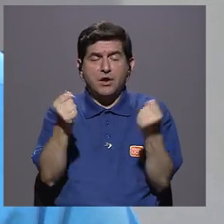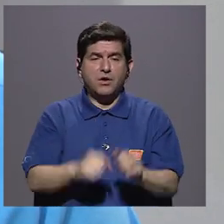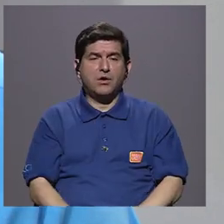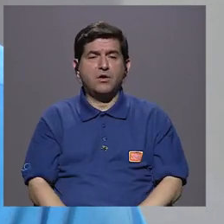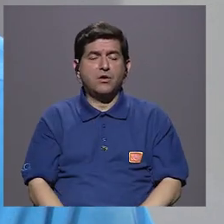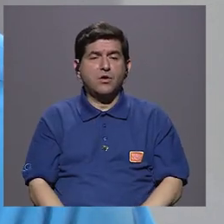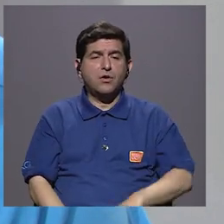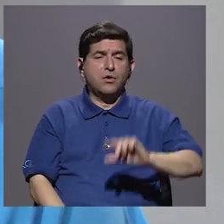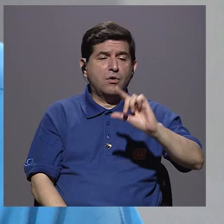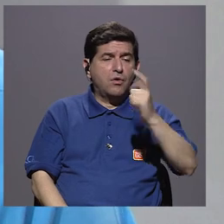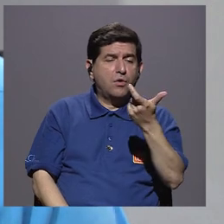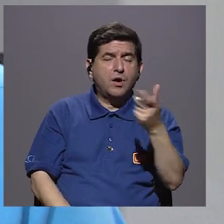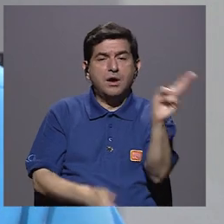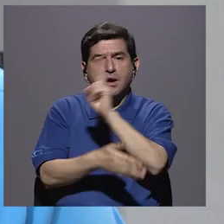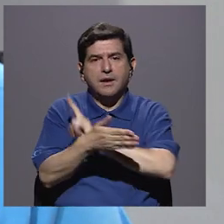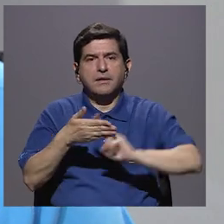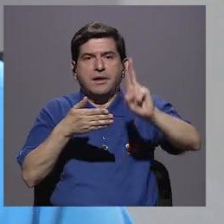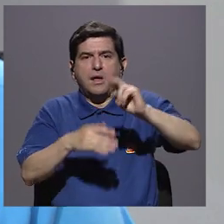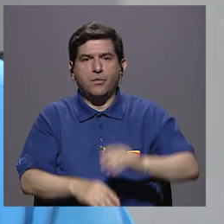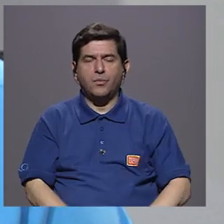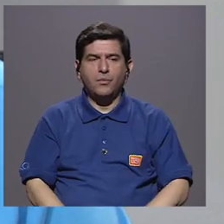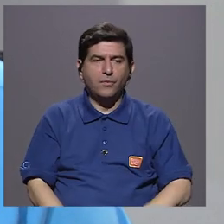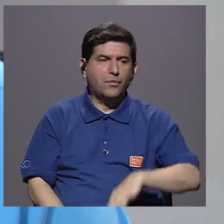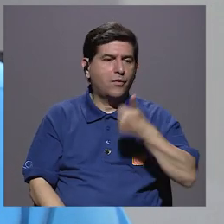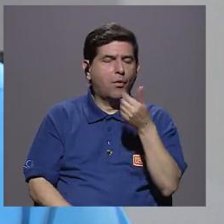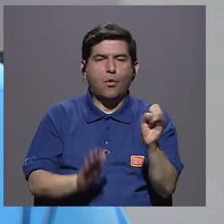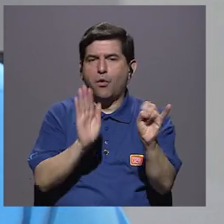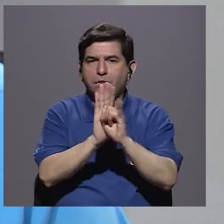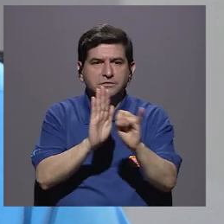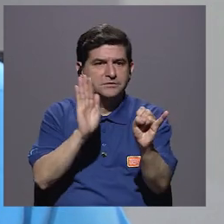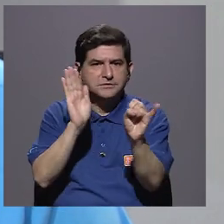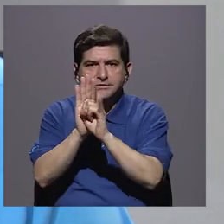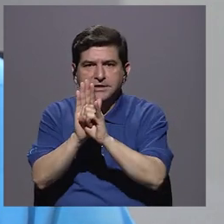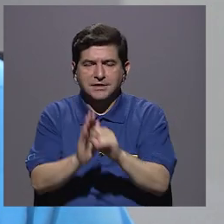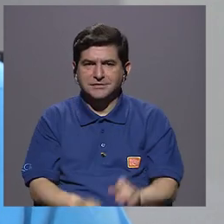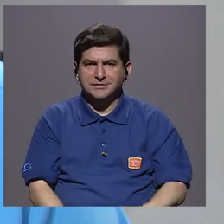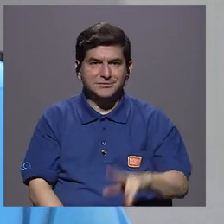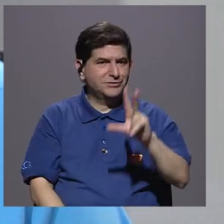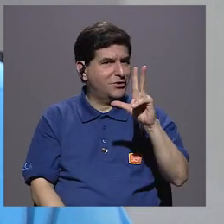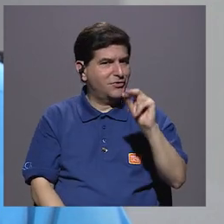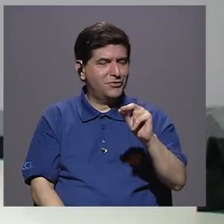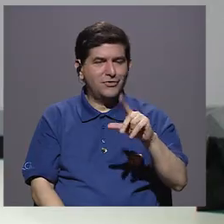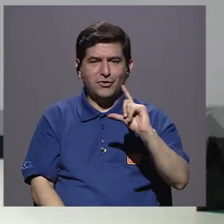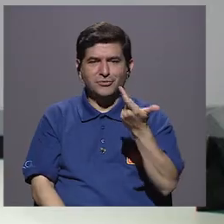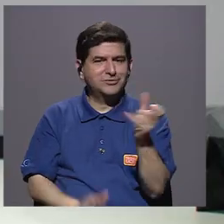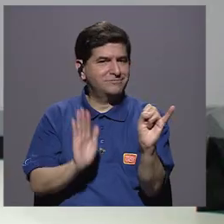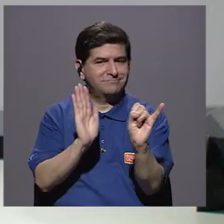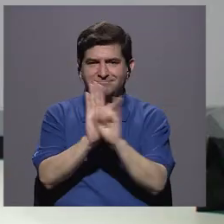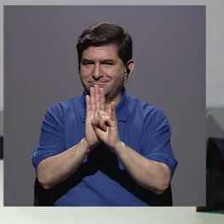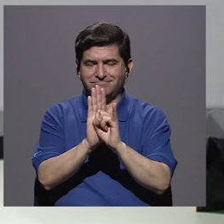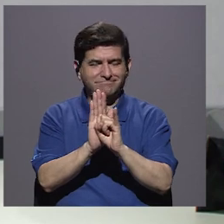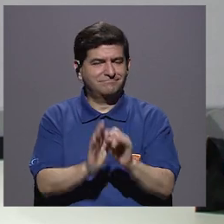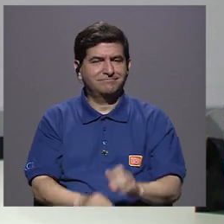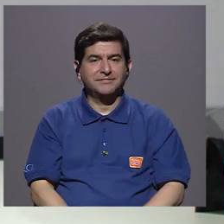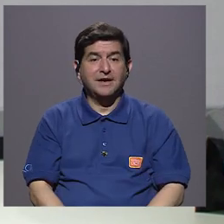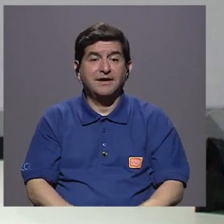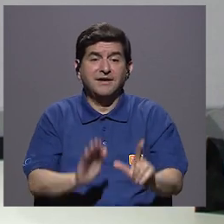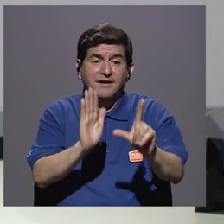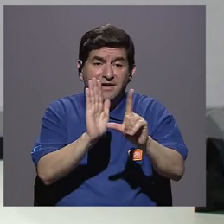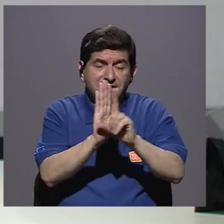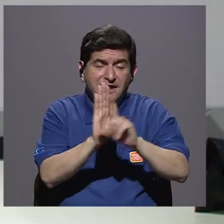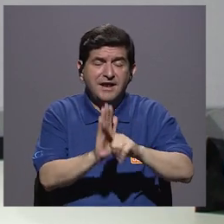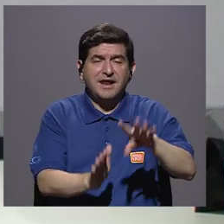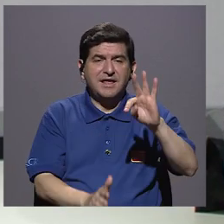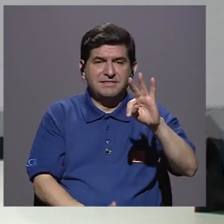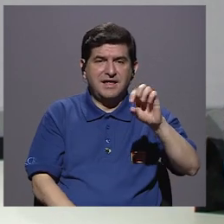con su carnet universitario, con algunas otras identificaciones que no son la cédula de identidad. Bueno, la ley